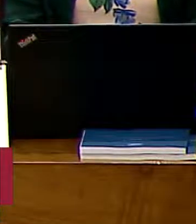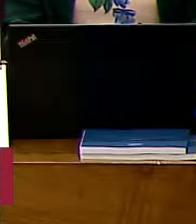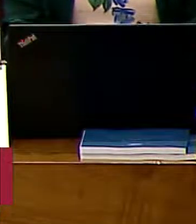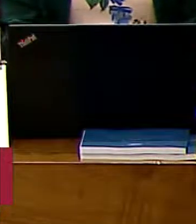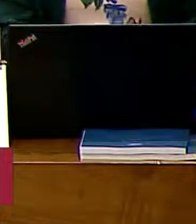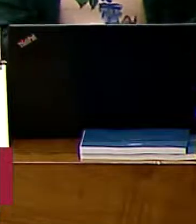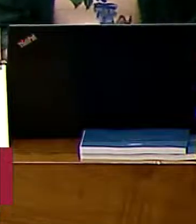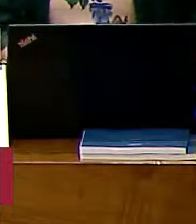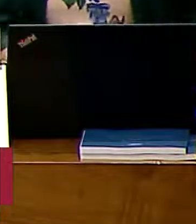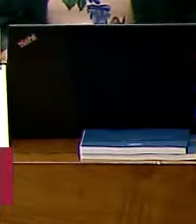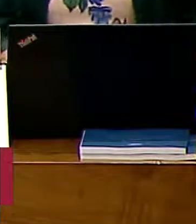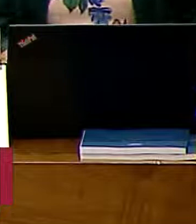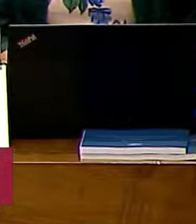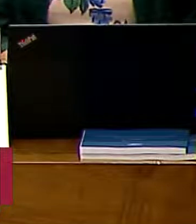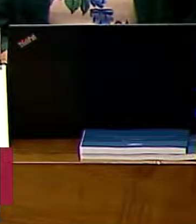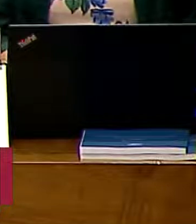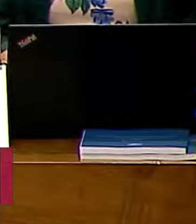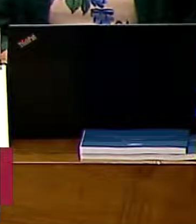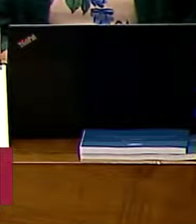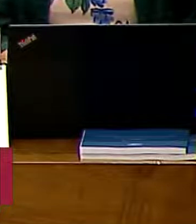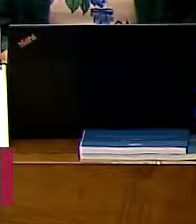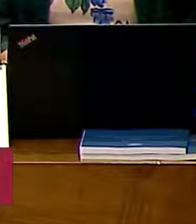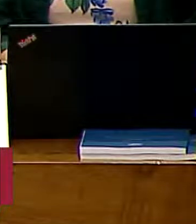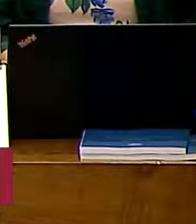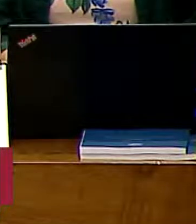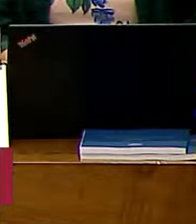En votación. Diputado Sabaj.